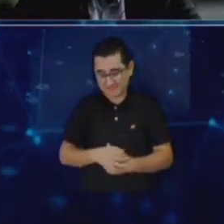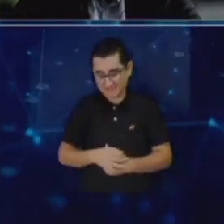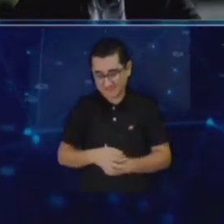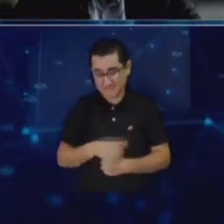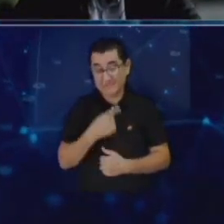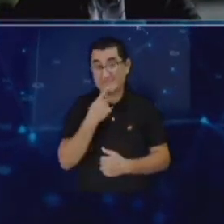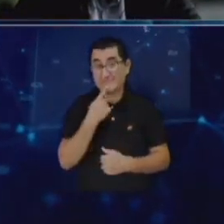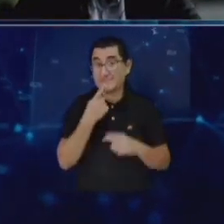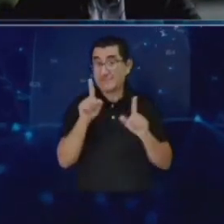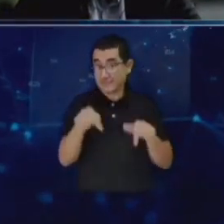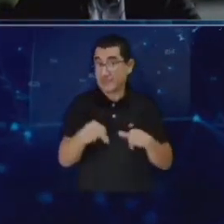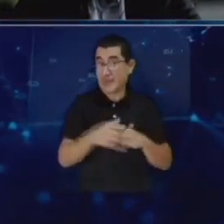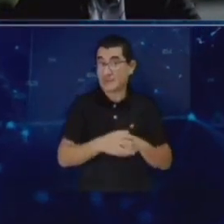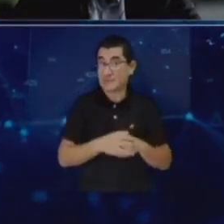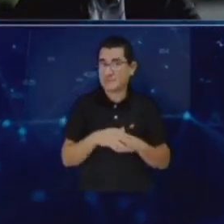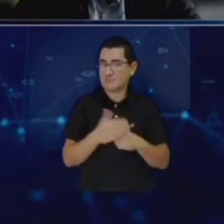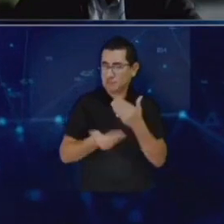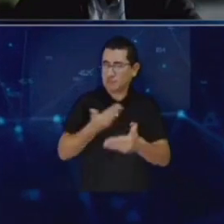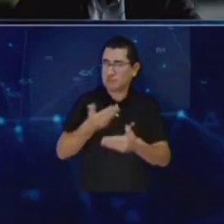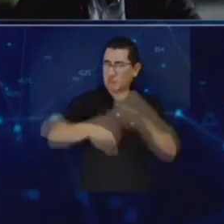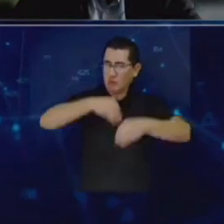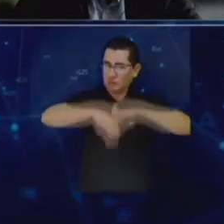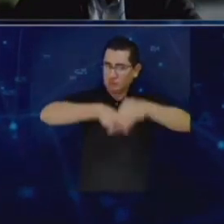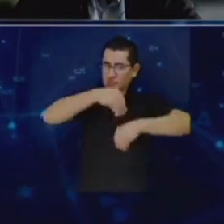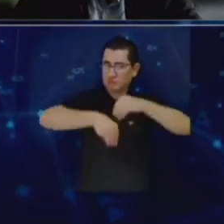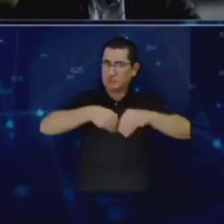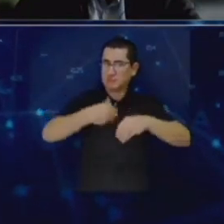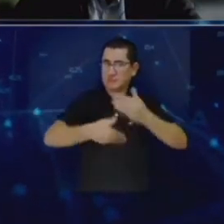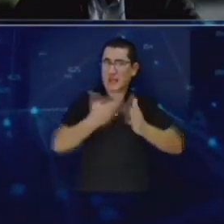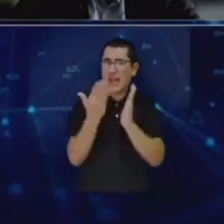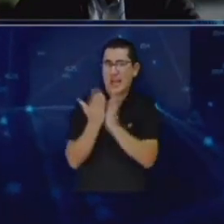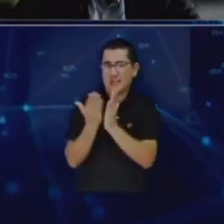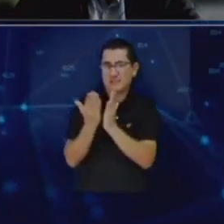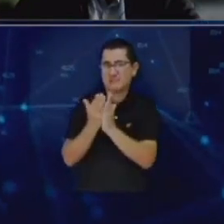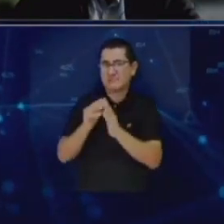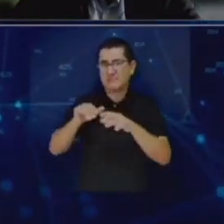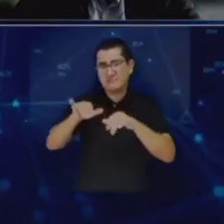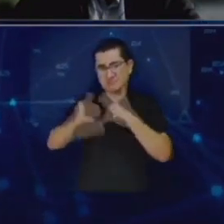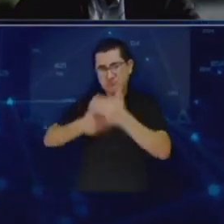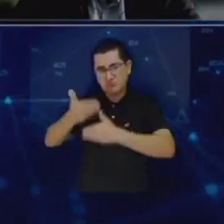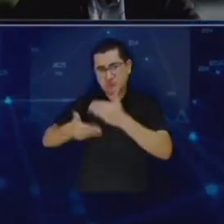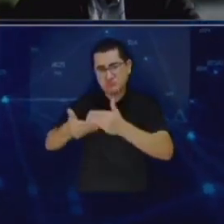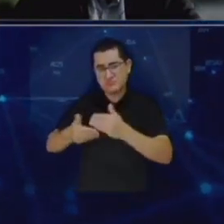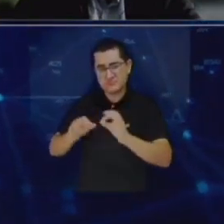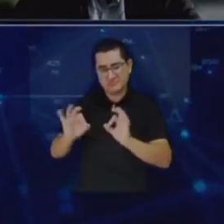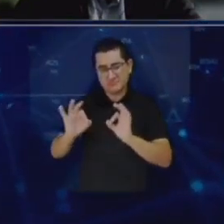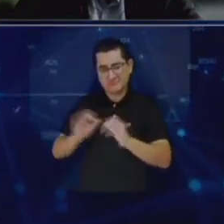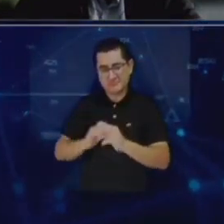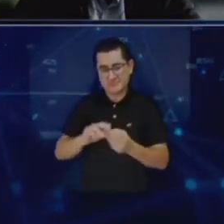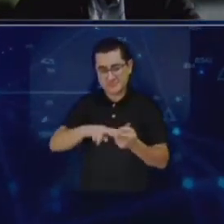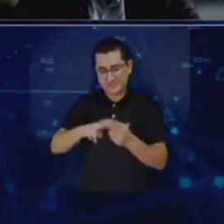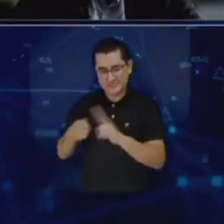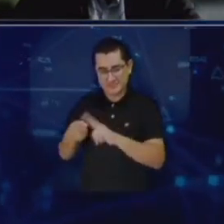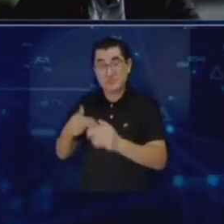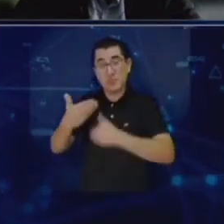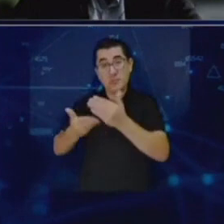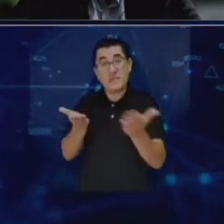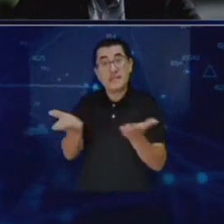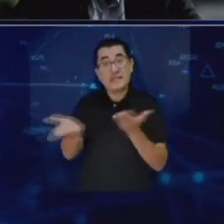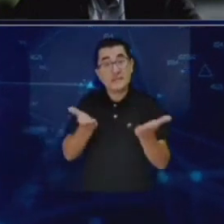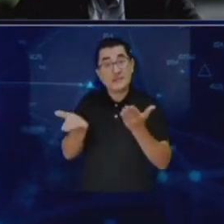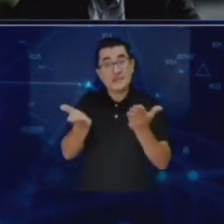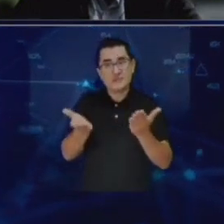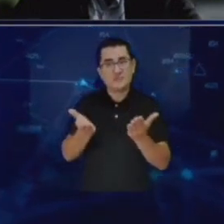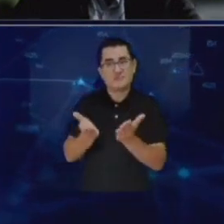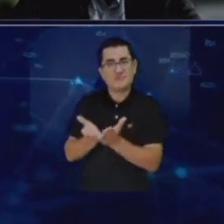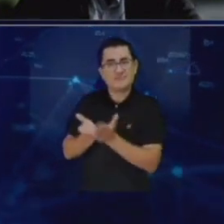se está revisando precisamente los estudios de coexistencia en lo que se refiere al servicio móvil aeronáutico